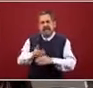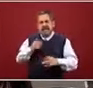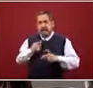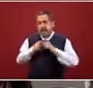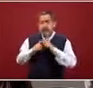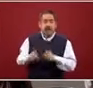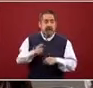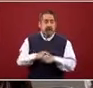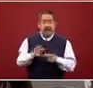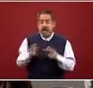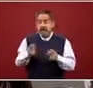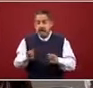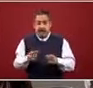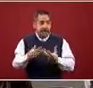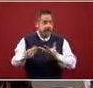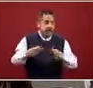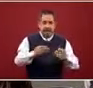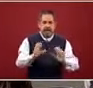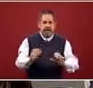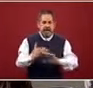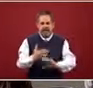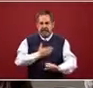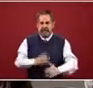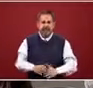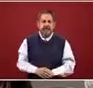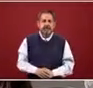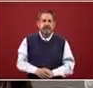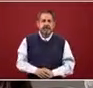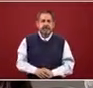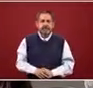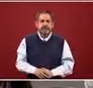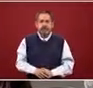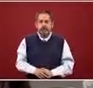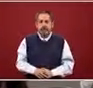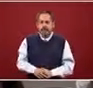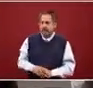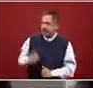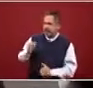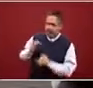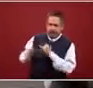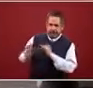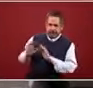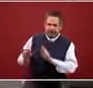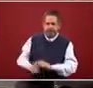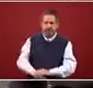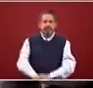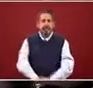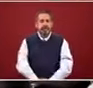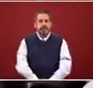una fase acelerada de transmisión. Creo que es la última.